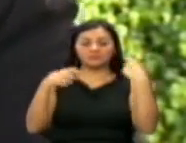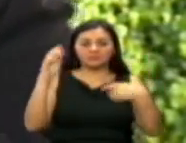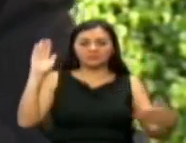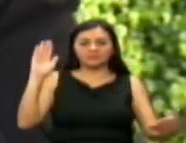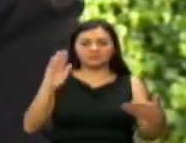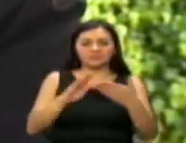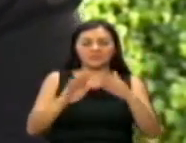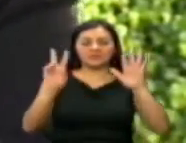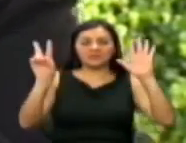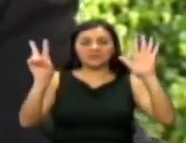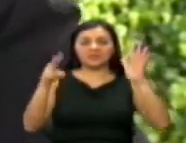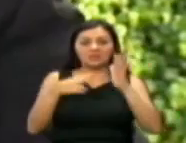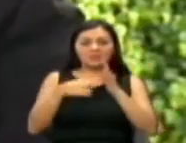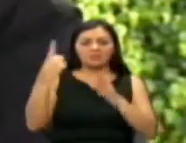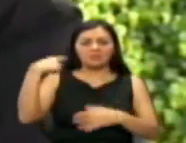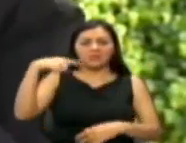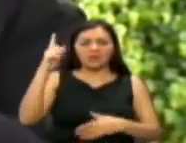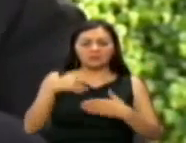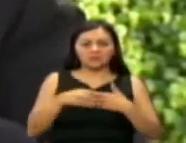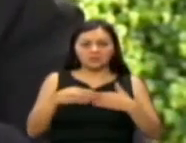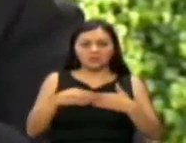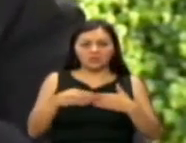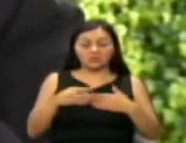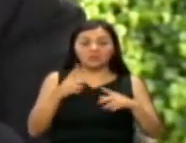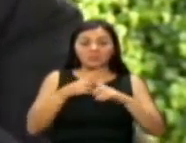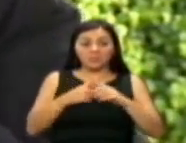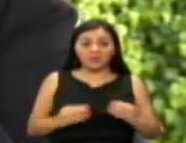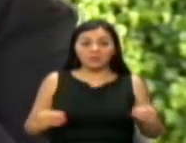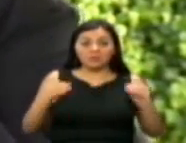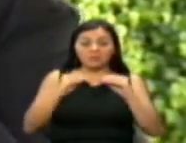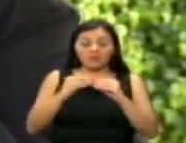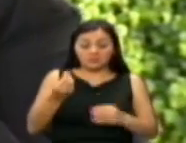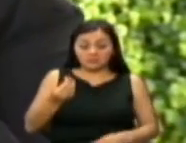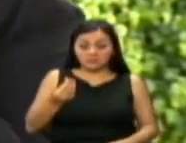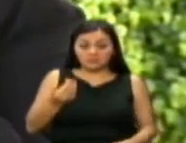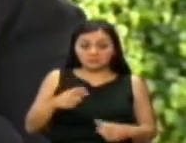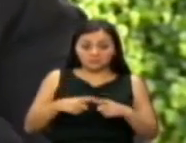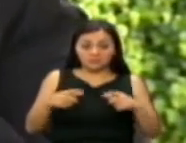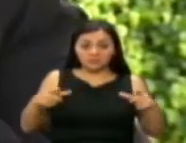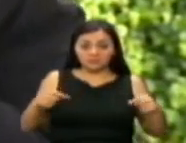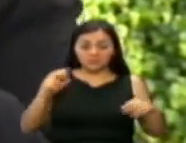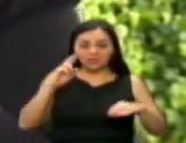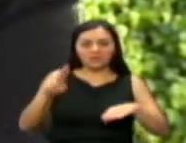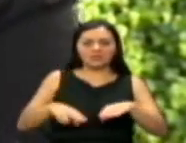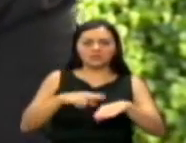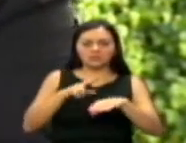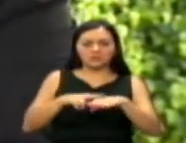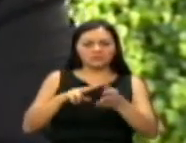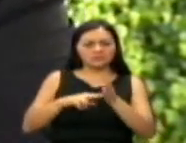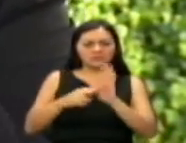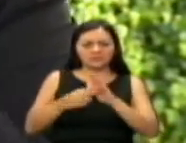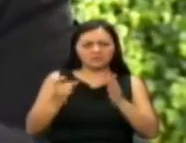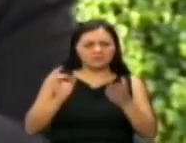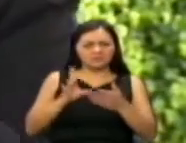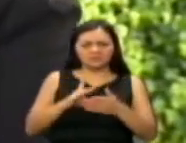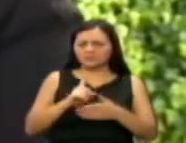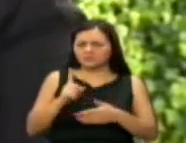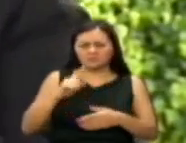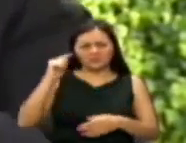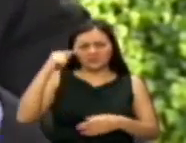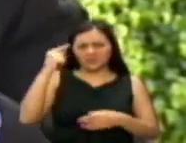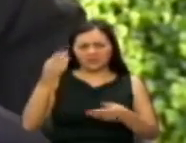7 mil millones de dólares en ingresos y aprecia la moneda nacional, no solo lo bota, lo manda al manicomio, porque ese tipo está